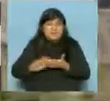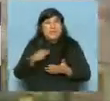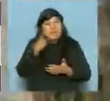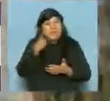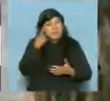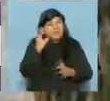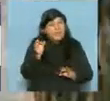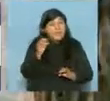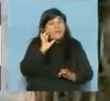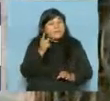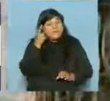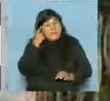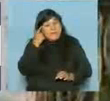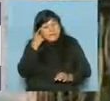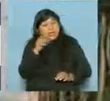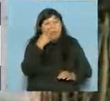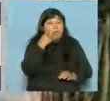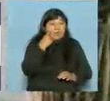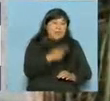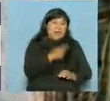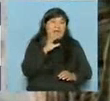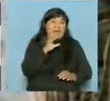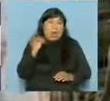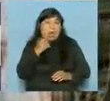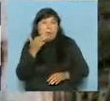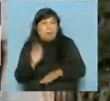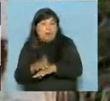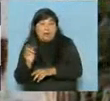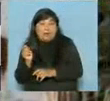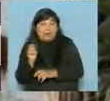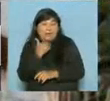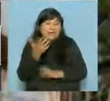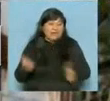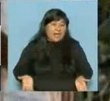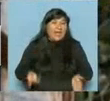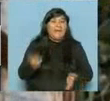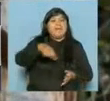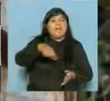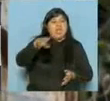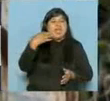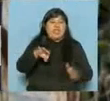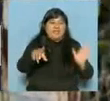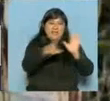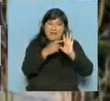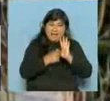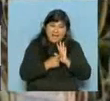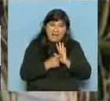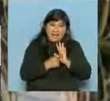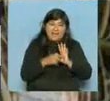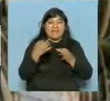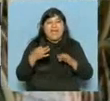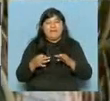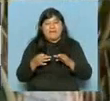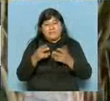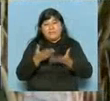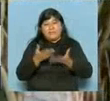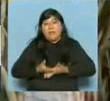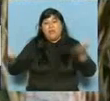y tendrá que, o a quien corresponda, hacer cumplir estas normas, resoluciones o decretos, ¿no? Y